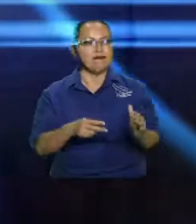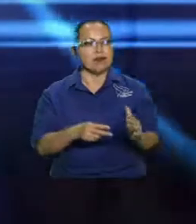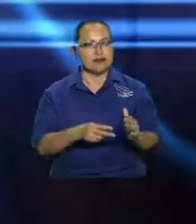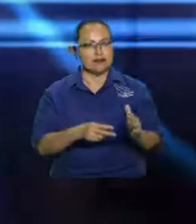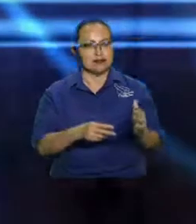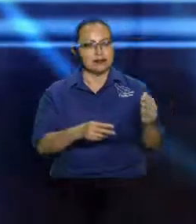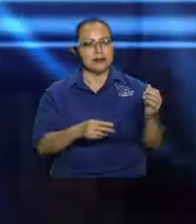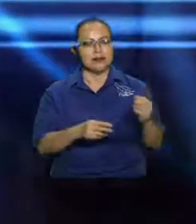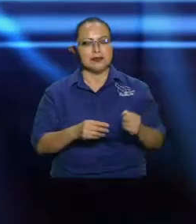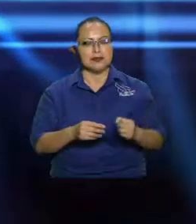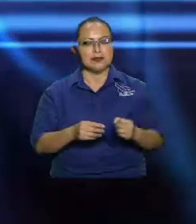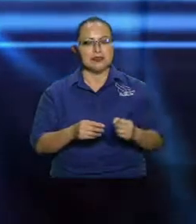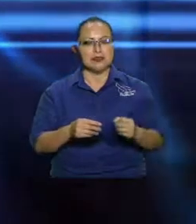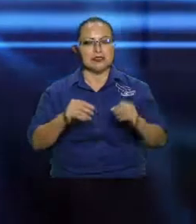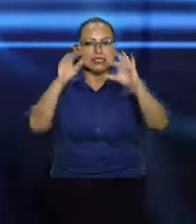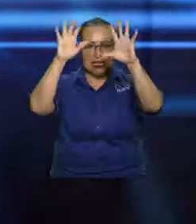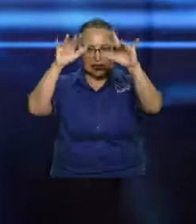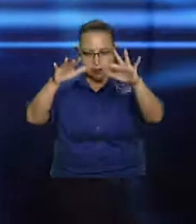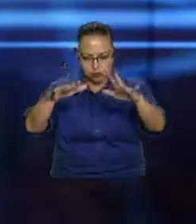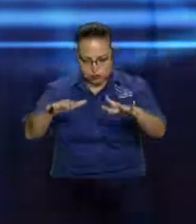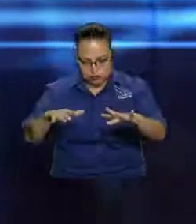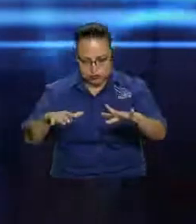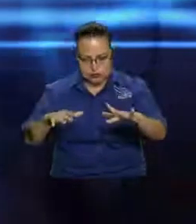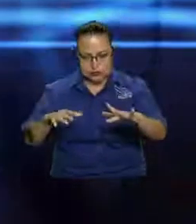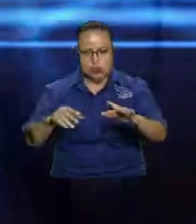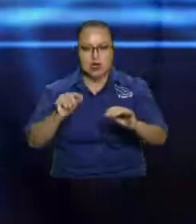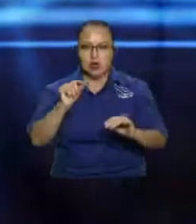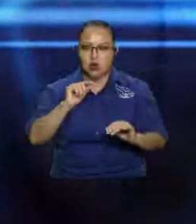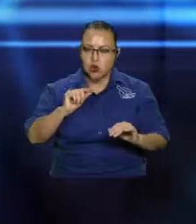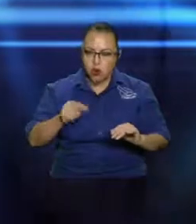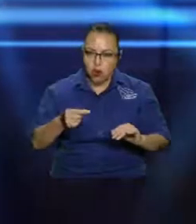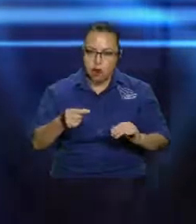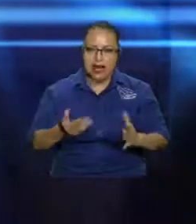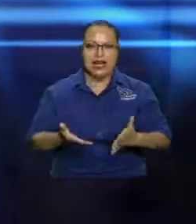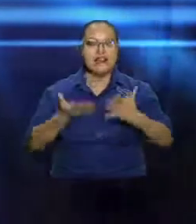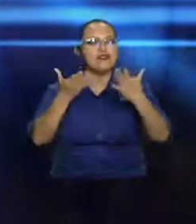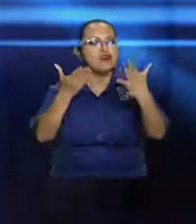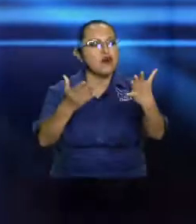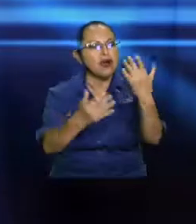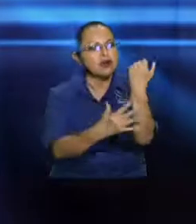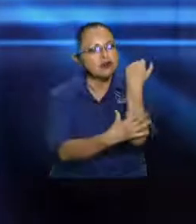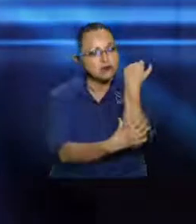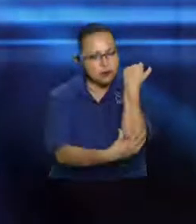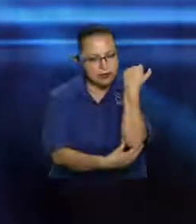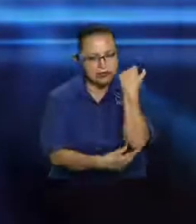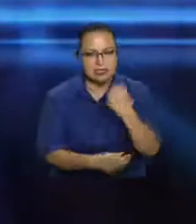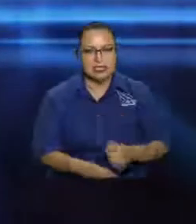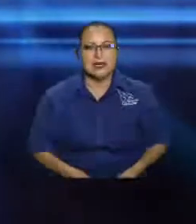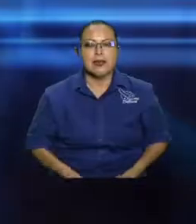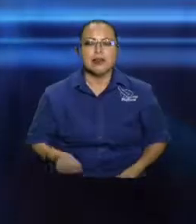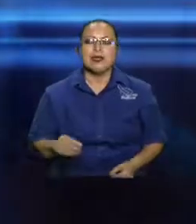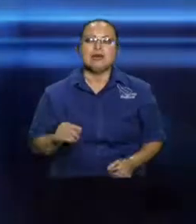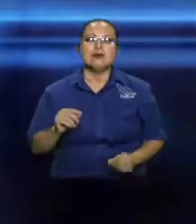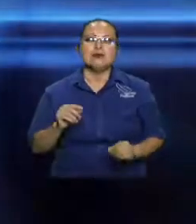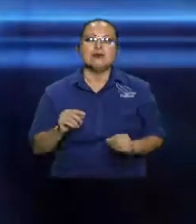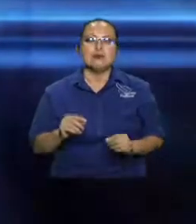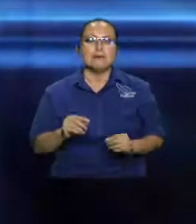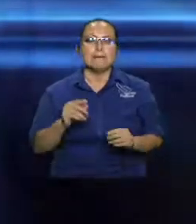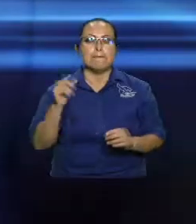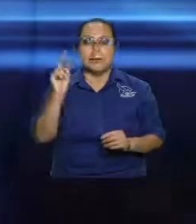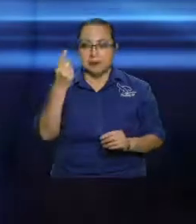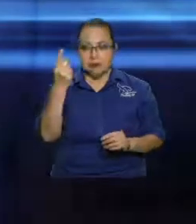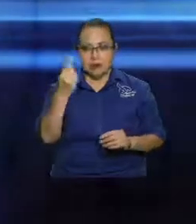La otra, como está escrito, derramó, coma, dio a los pobres. Pero ponen dos